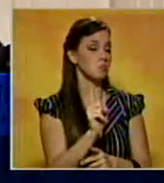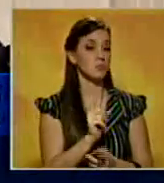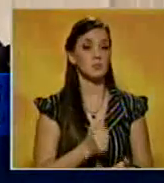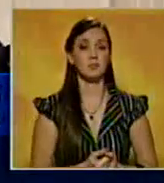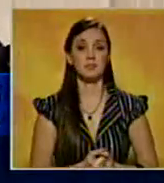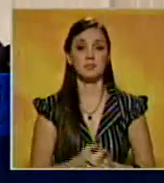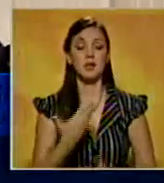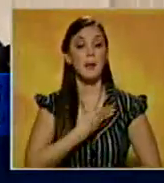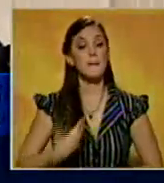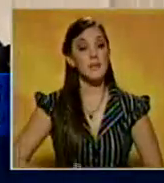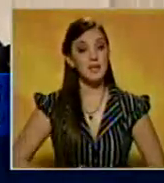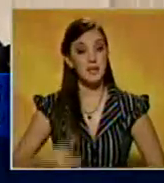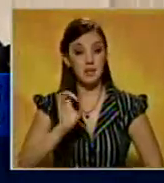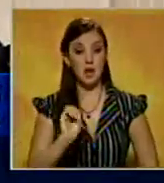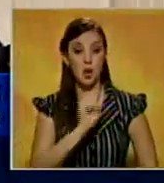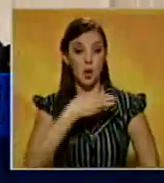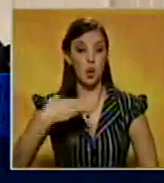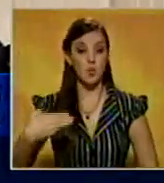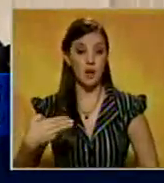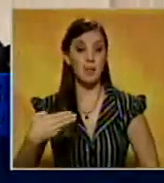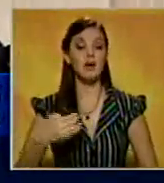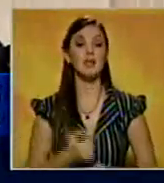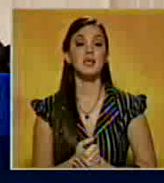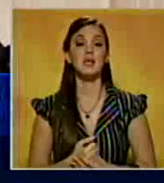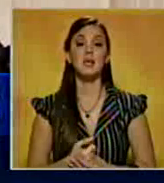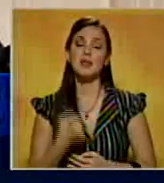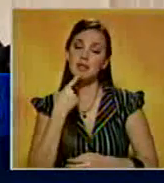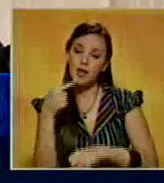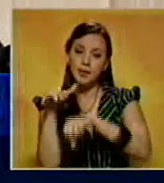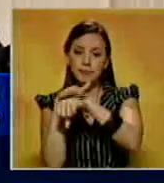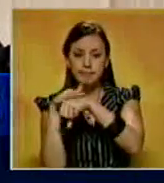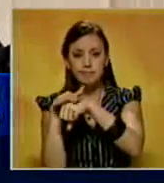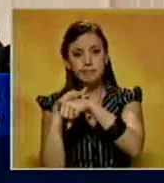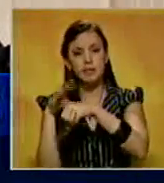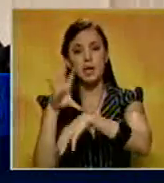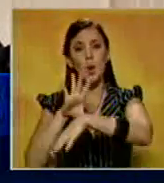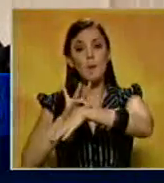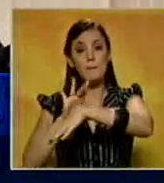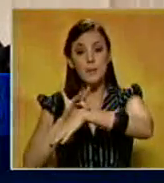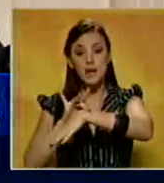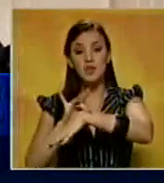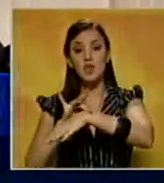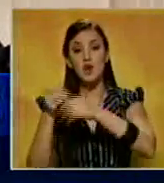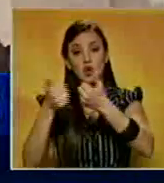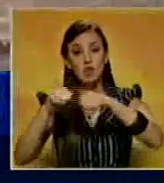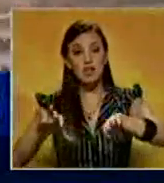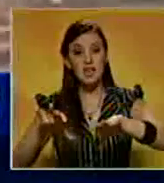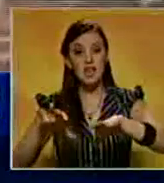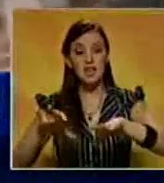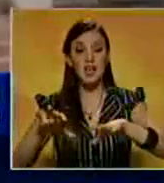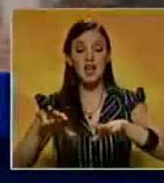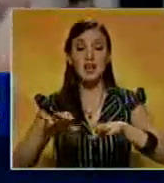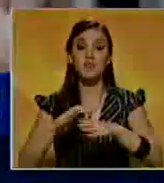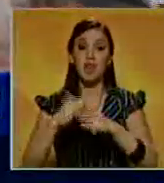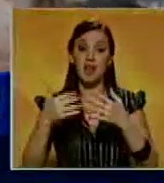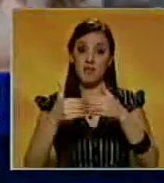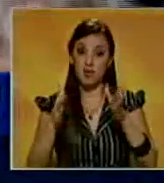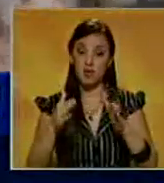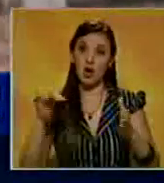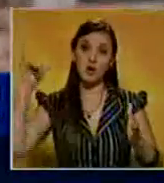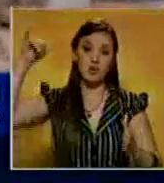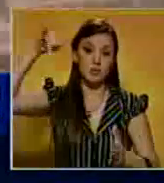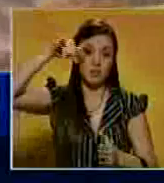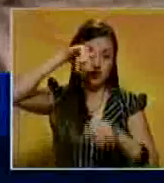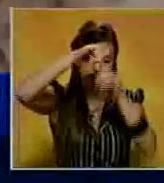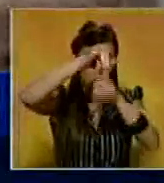El presidente de Estados Unidos, Barack Obama, se disculpó con Médicos Sin Fronteras por el ataque aéreo perpetrado por su país contra un hospital